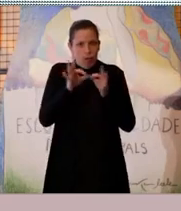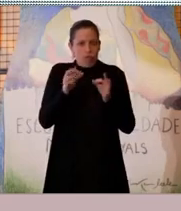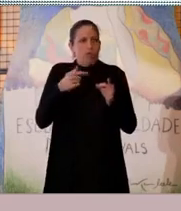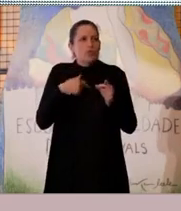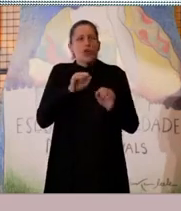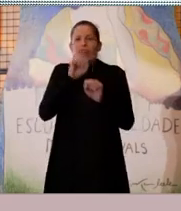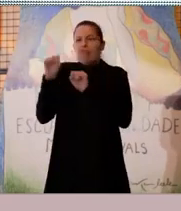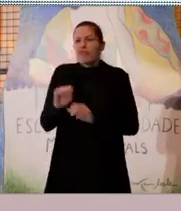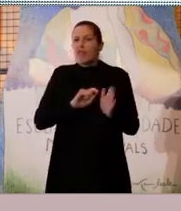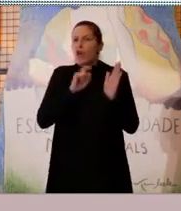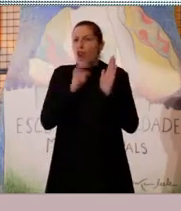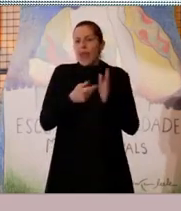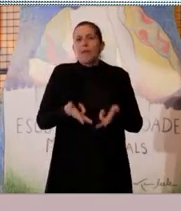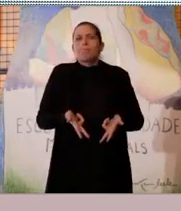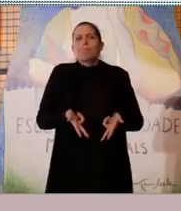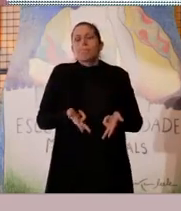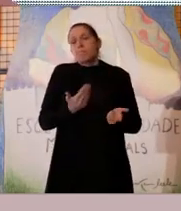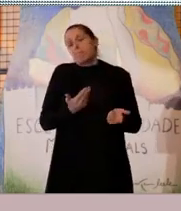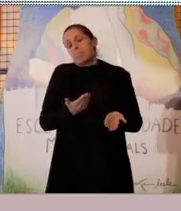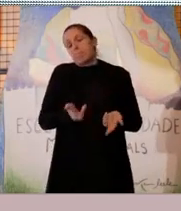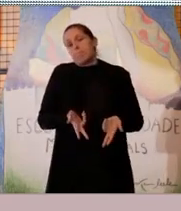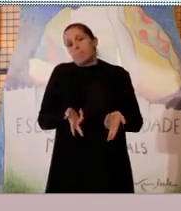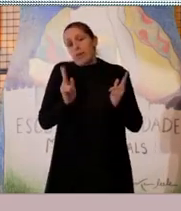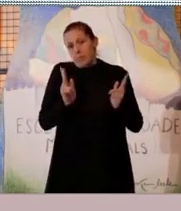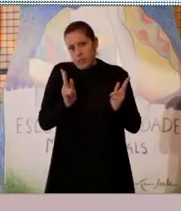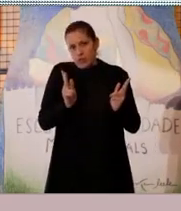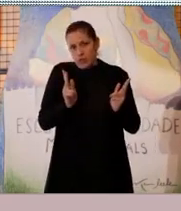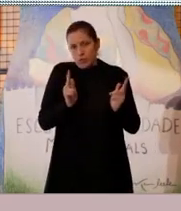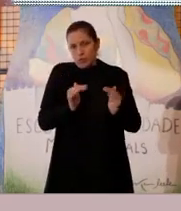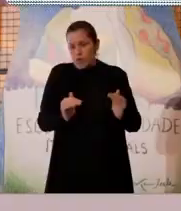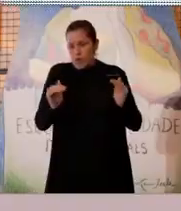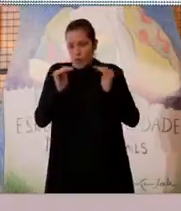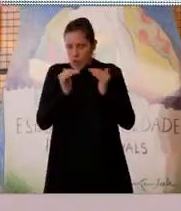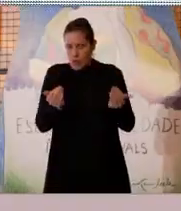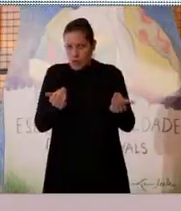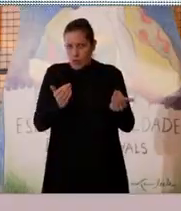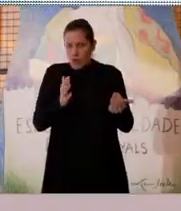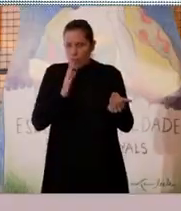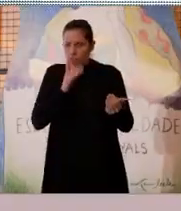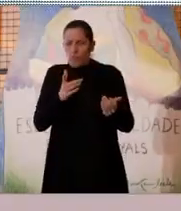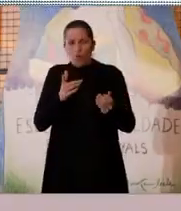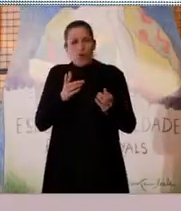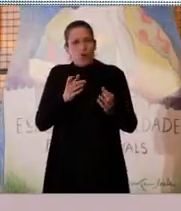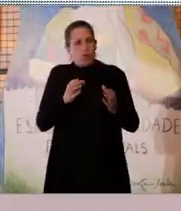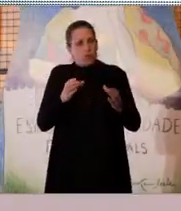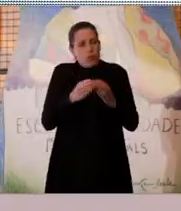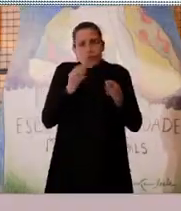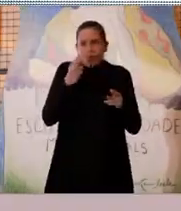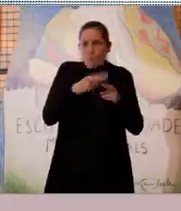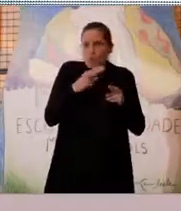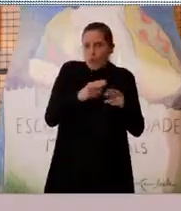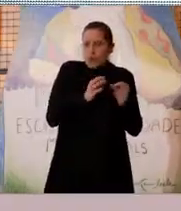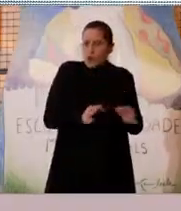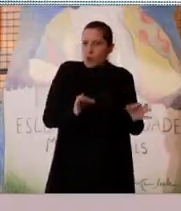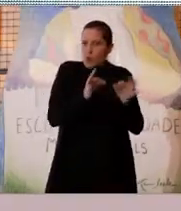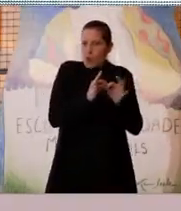permisos iguales intransferibles como si me fuera la vida en ello y porque era la posición del partido y bueno Y además yo